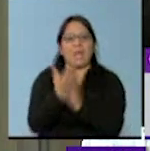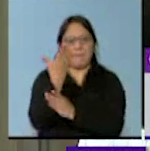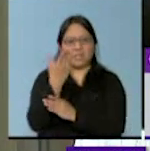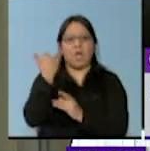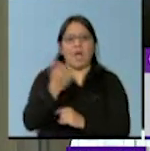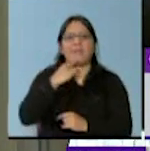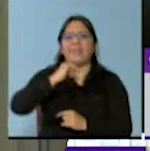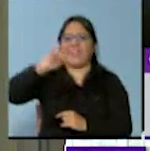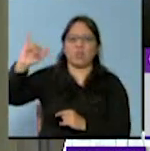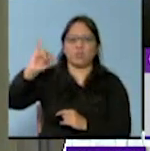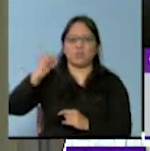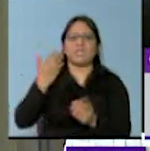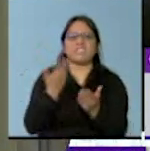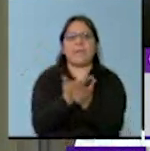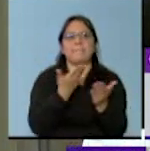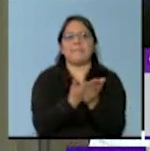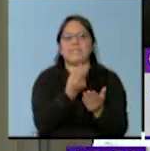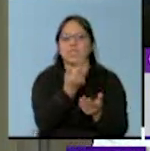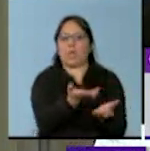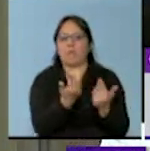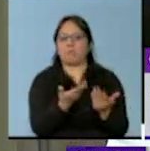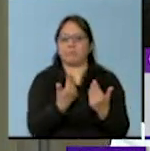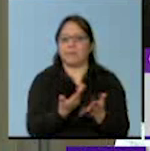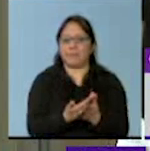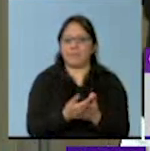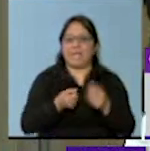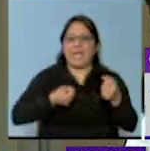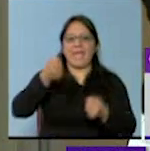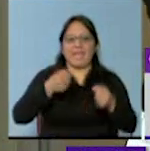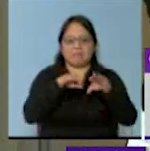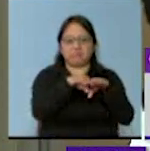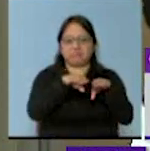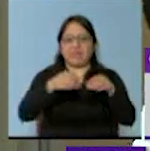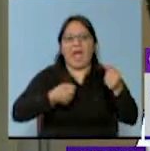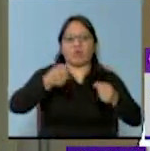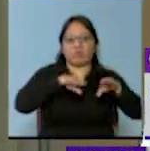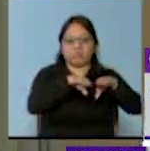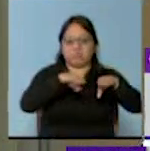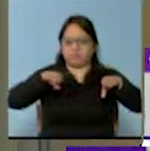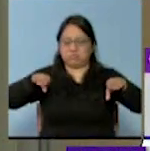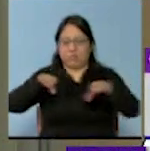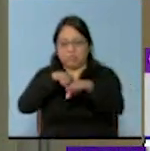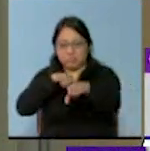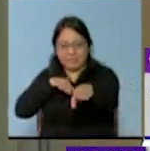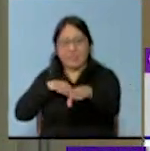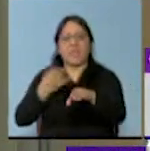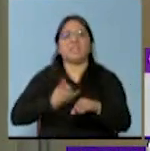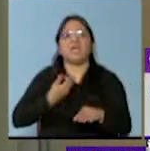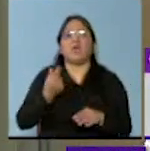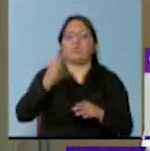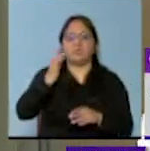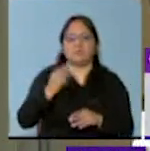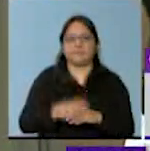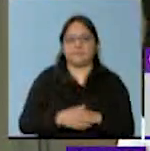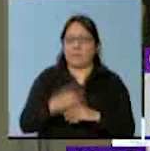denuncia de que se está cobrando de manera excesiva estacionamiento en el aeropuerto esto lo has podido corroborar si